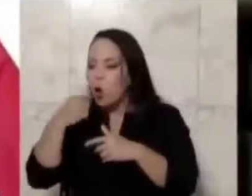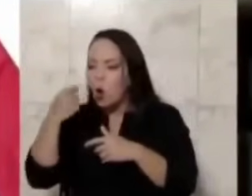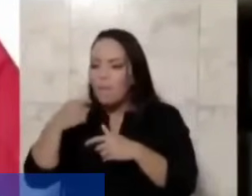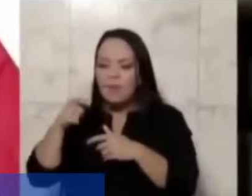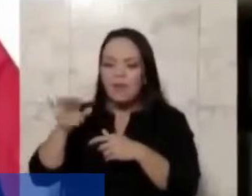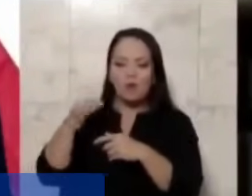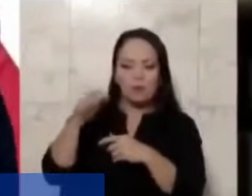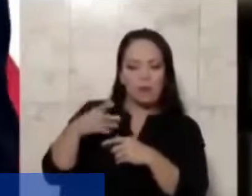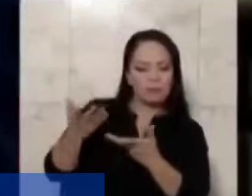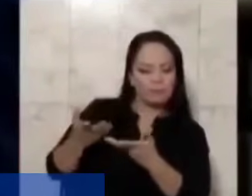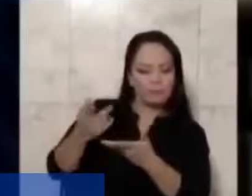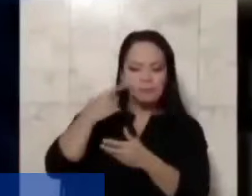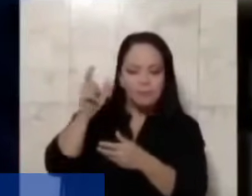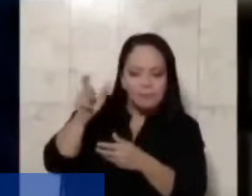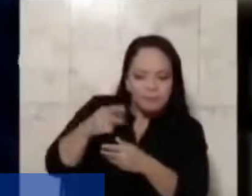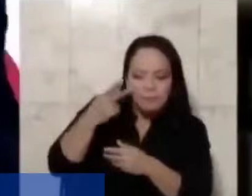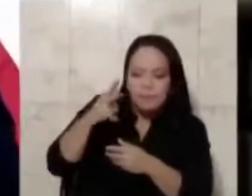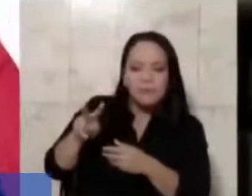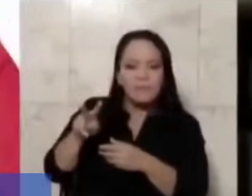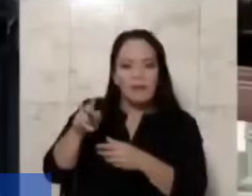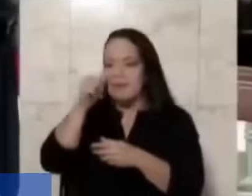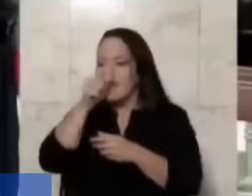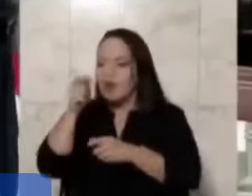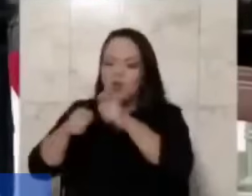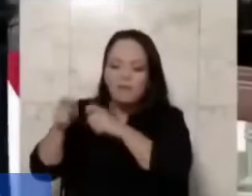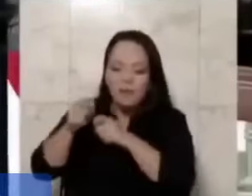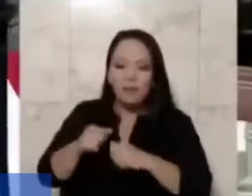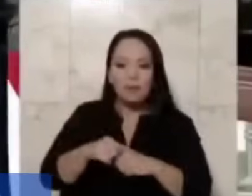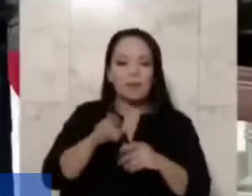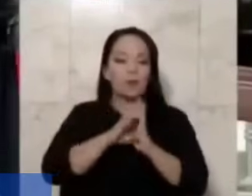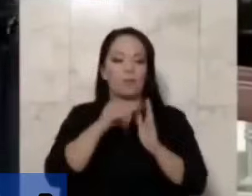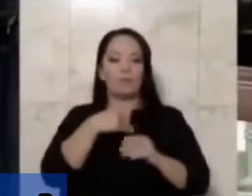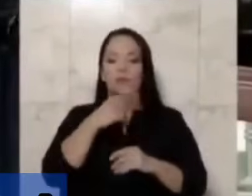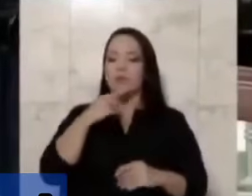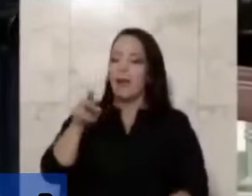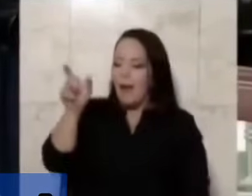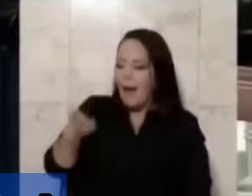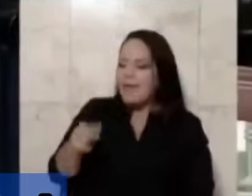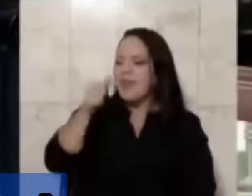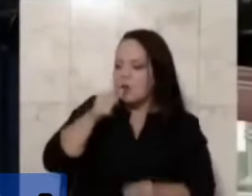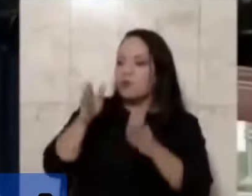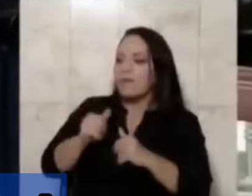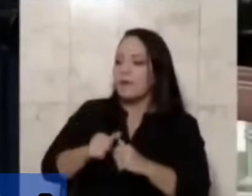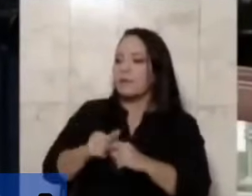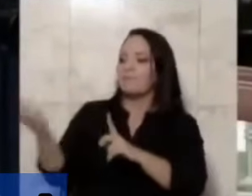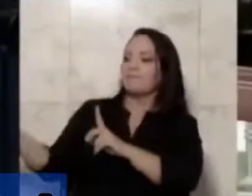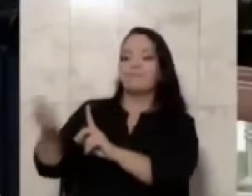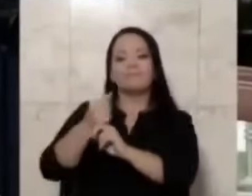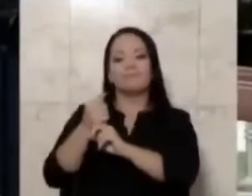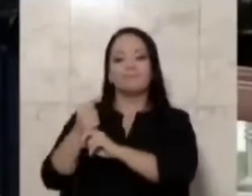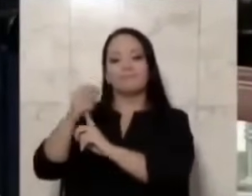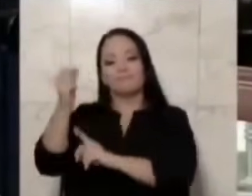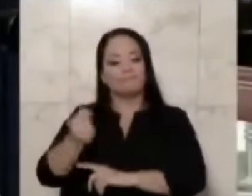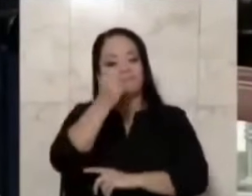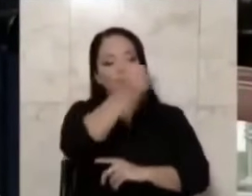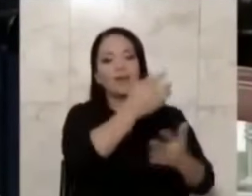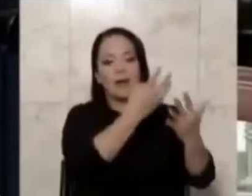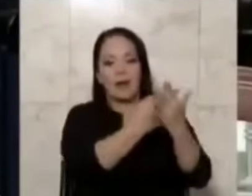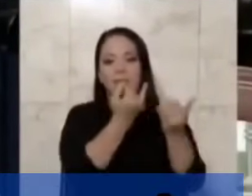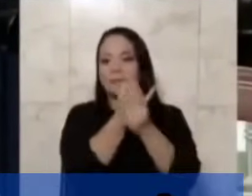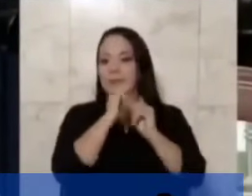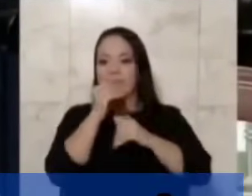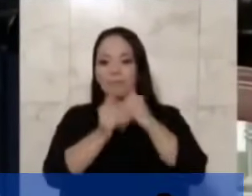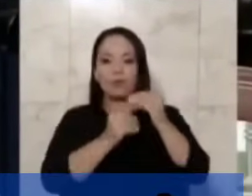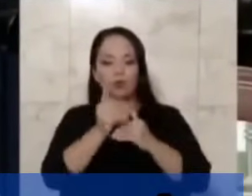narcotraficante, huele a narcotraficante, etc. Y él dice, narcotraficante, lo agarro y lo meto a la cárcel sin un proceso,